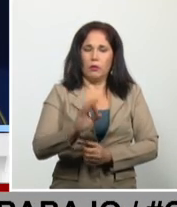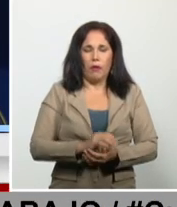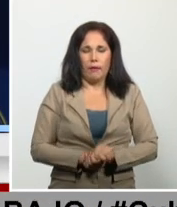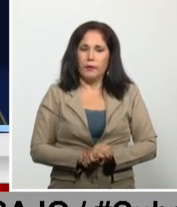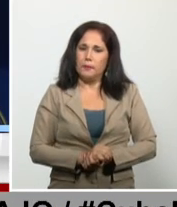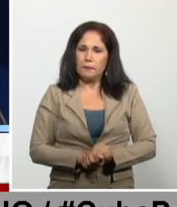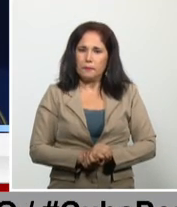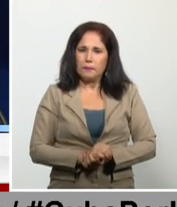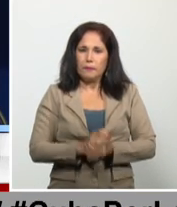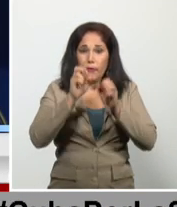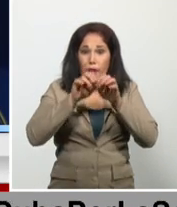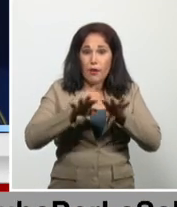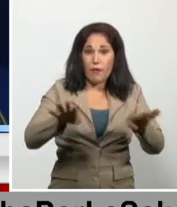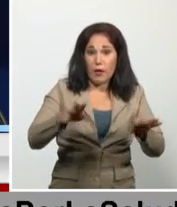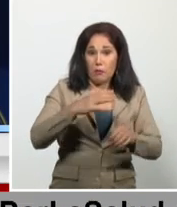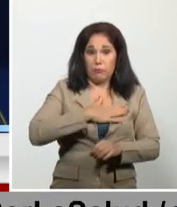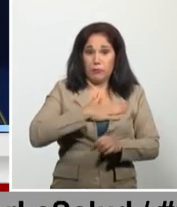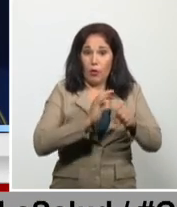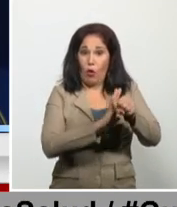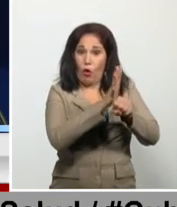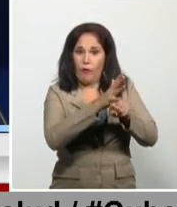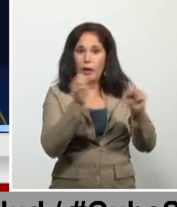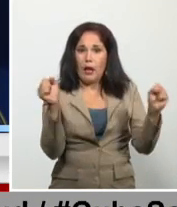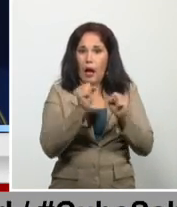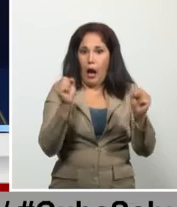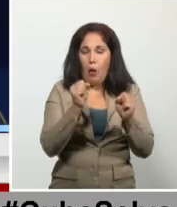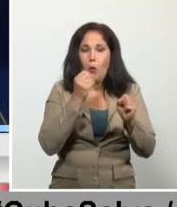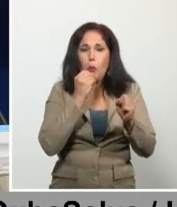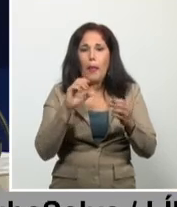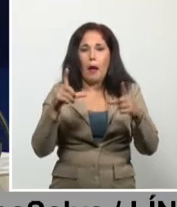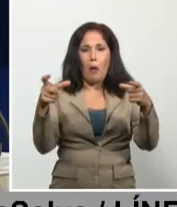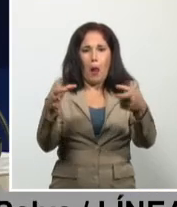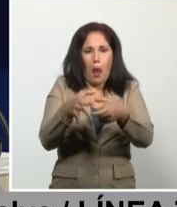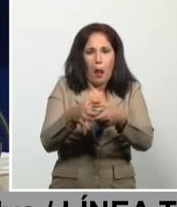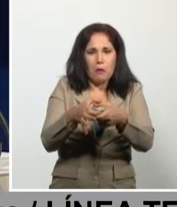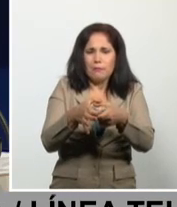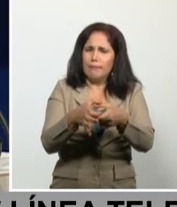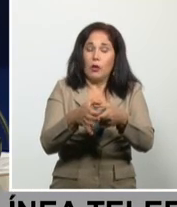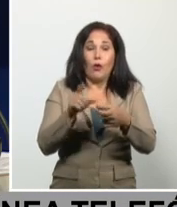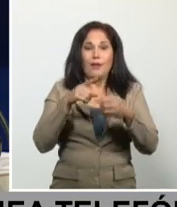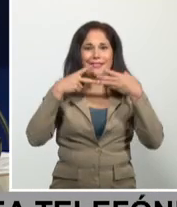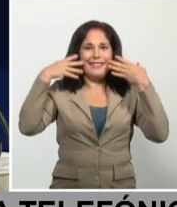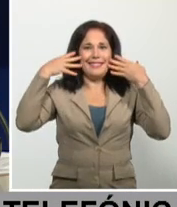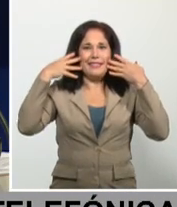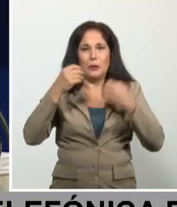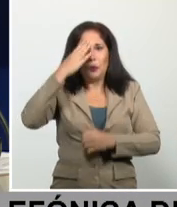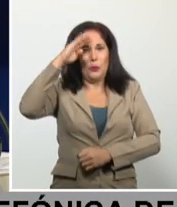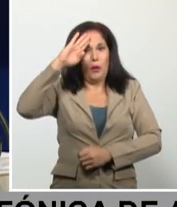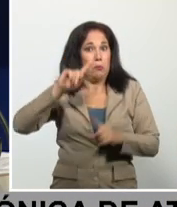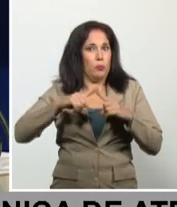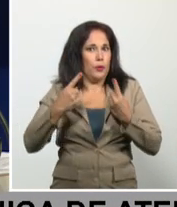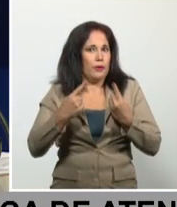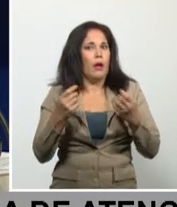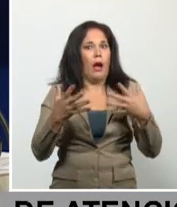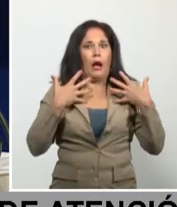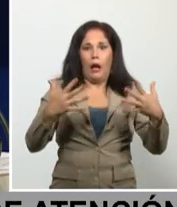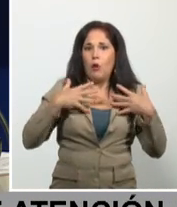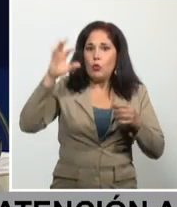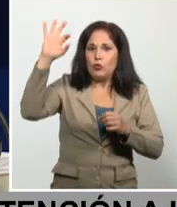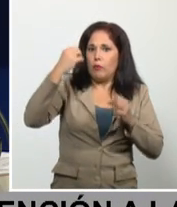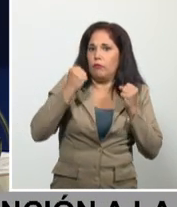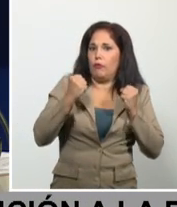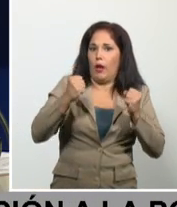el virus SARS-CoV-2, el calor le da un efecto. Si no, fuéramos muy felices los cubanos, porque además con el sol y el calor